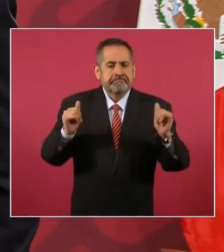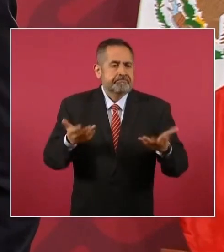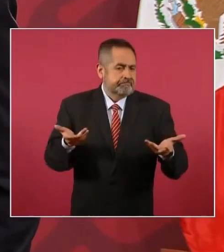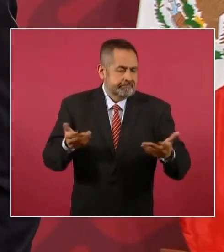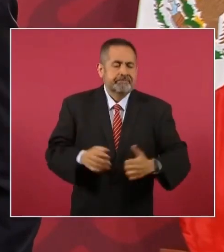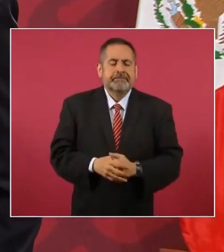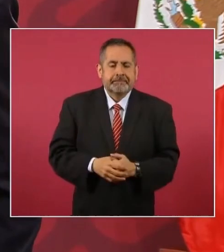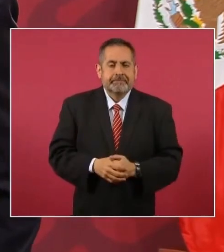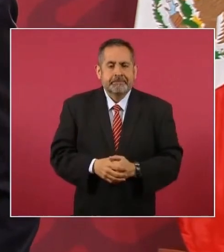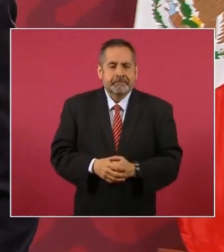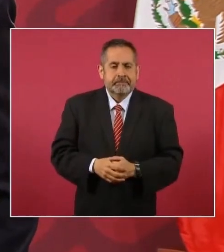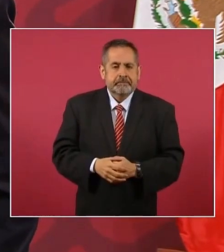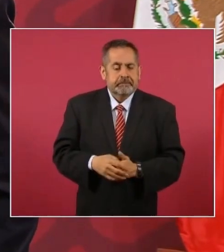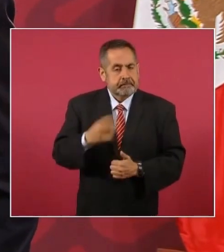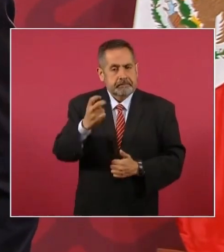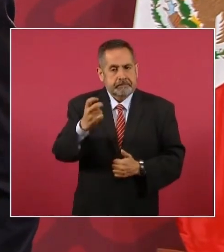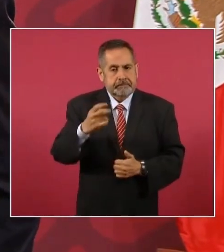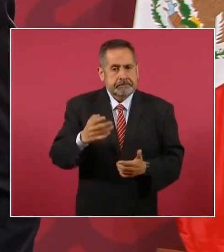Entonces,